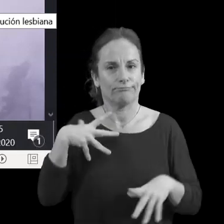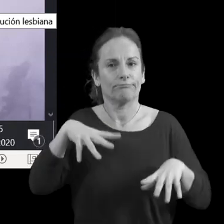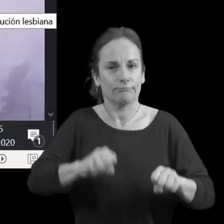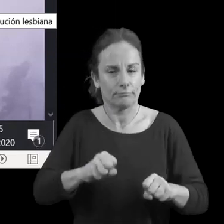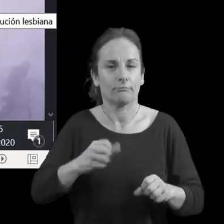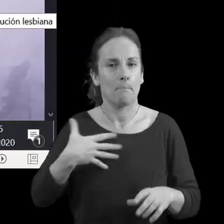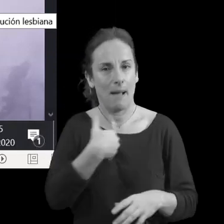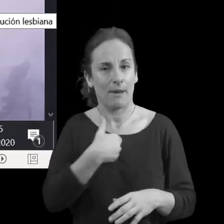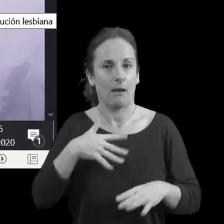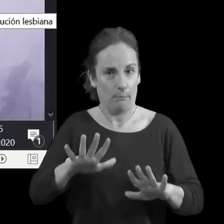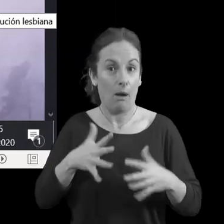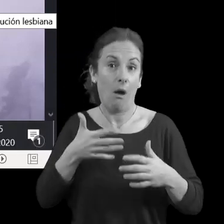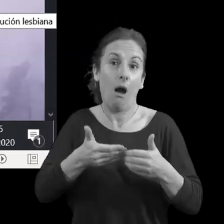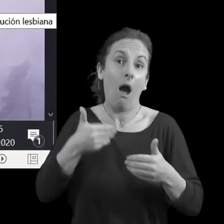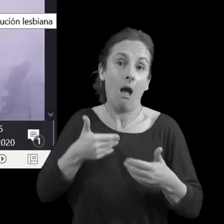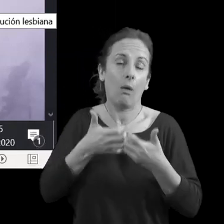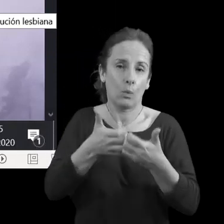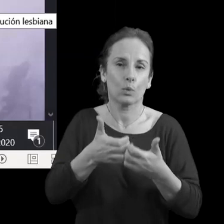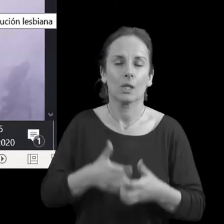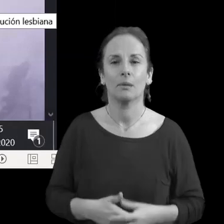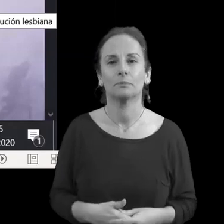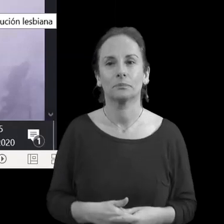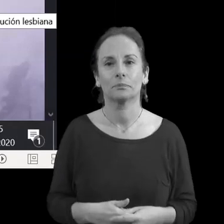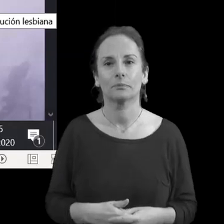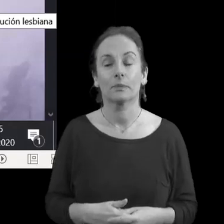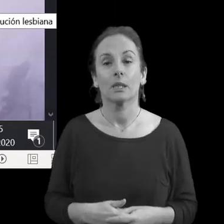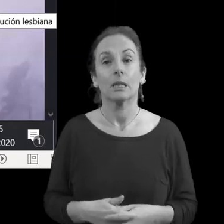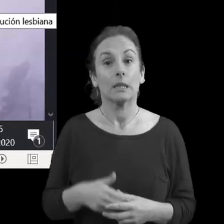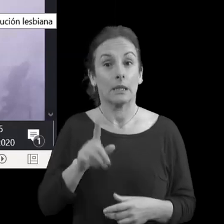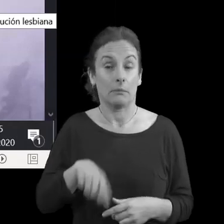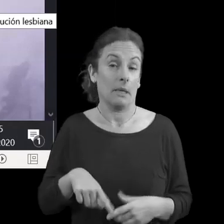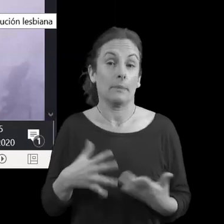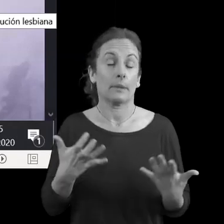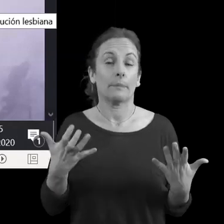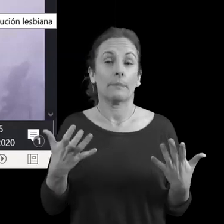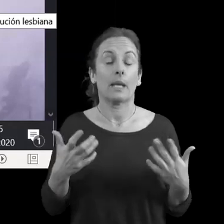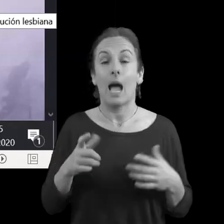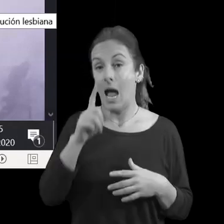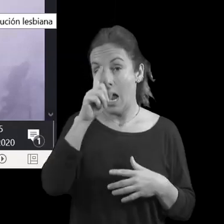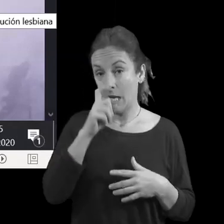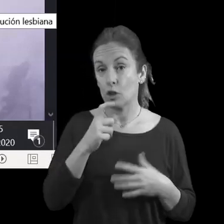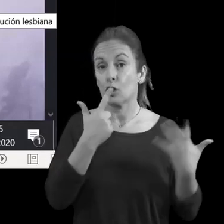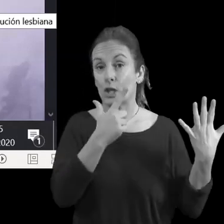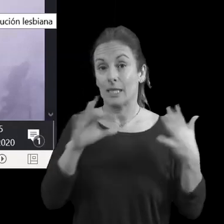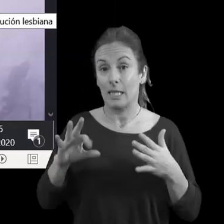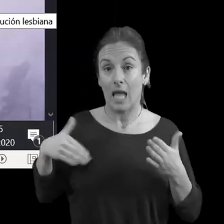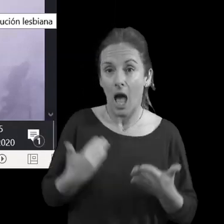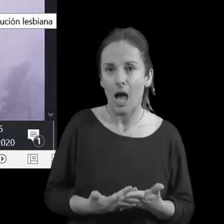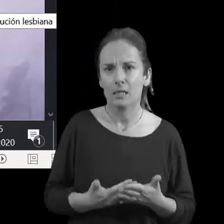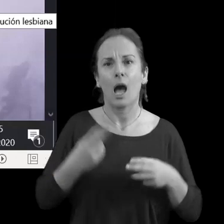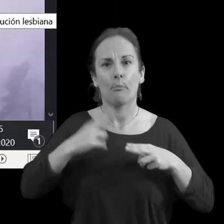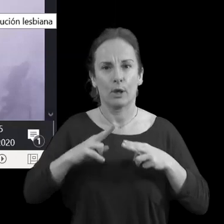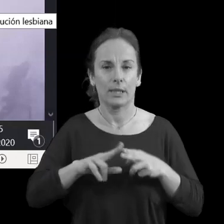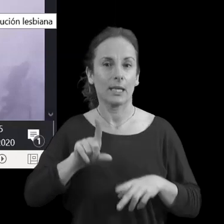las propuestas, los trabajos, las teorizaciones que las teóricas lesbianas llevan haciendo desde los años 70, han sido muy importantes,